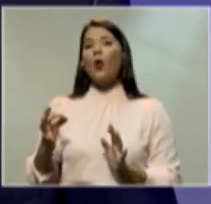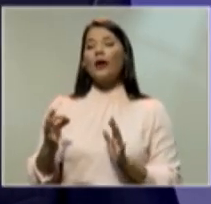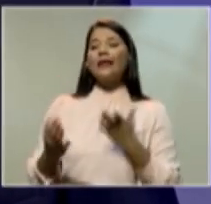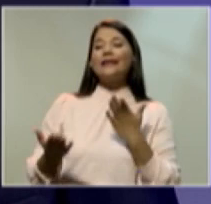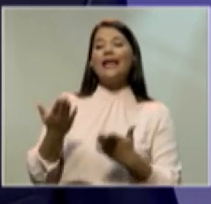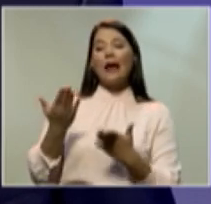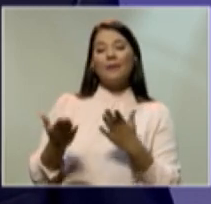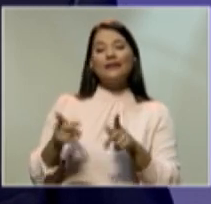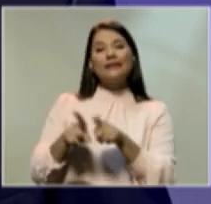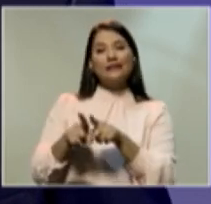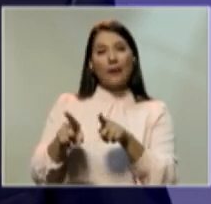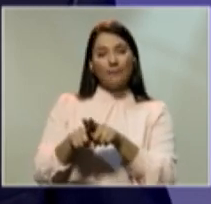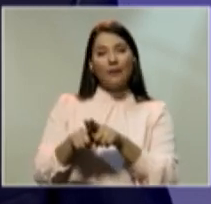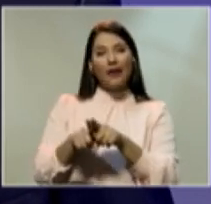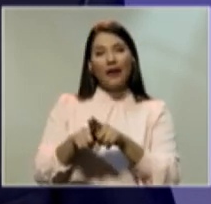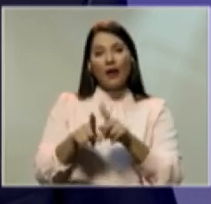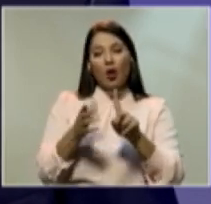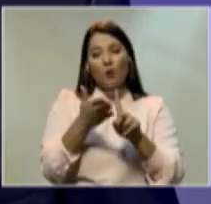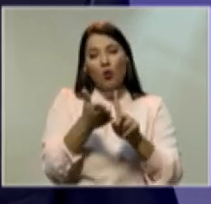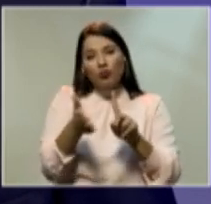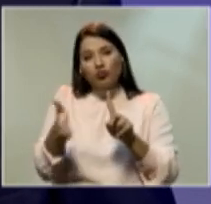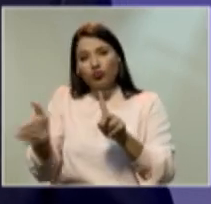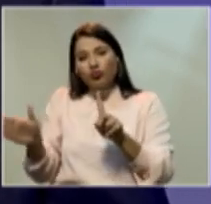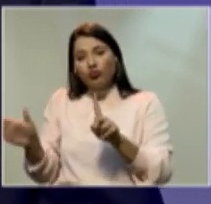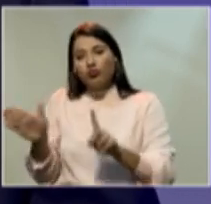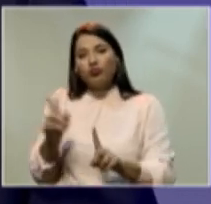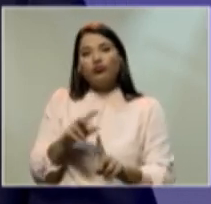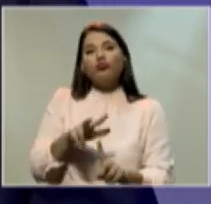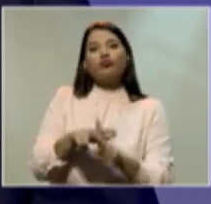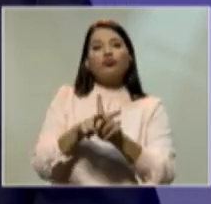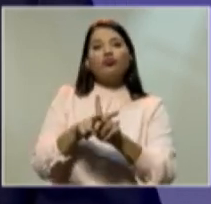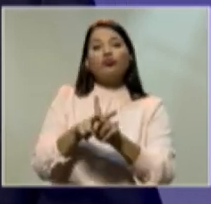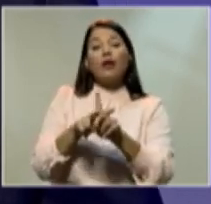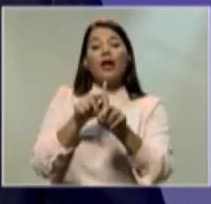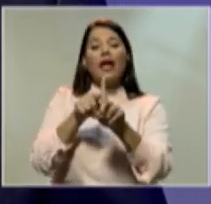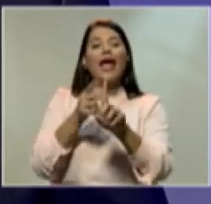desplazado por otra figura distinta, que es la figura del experto,